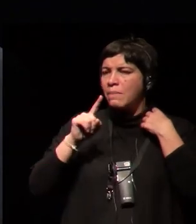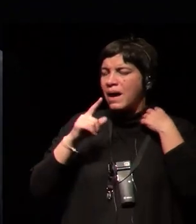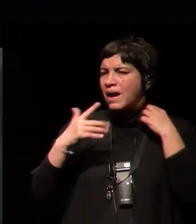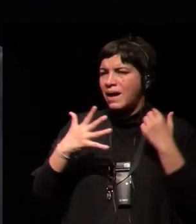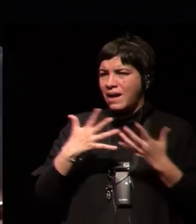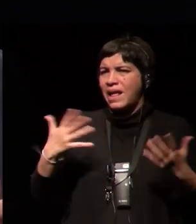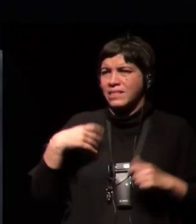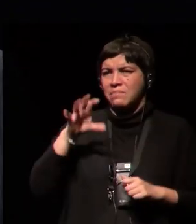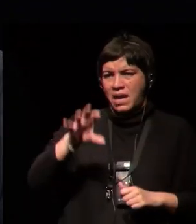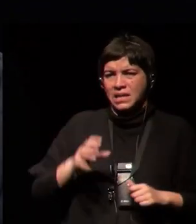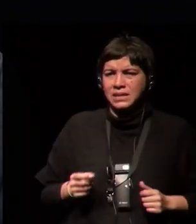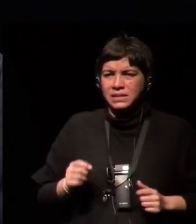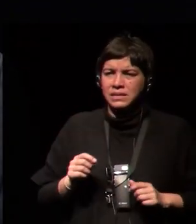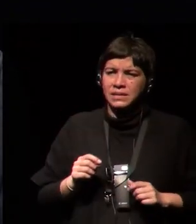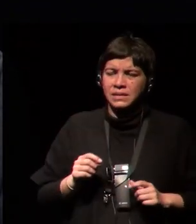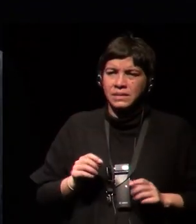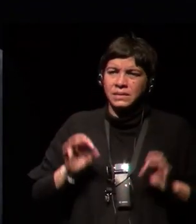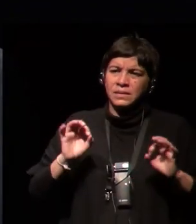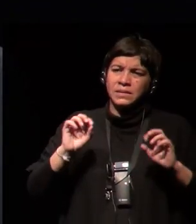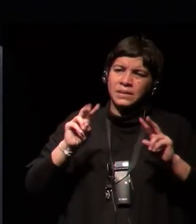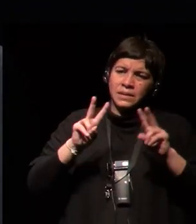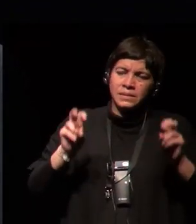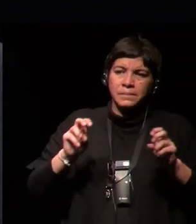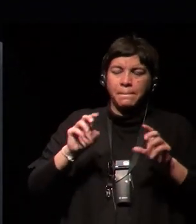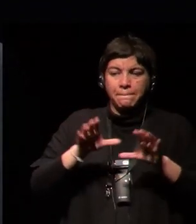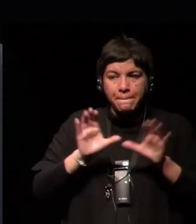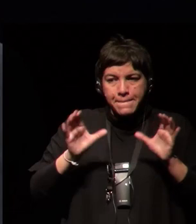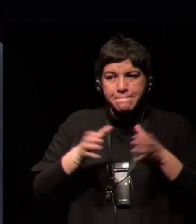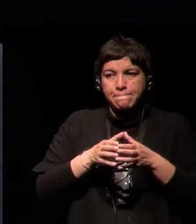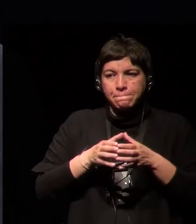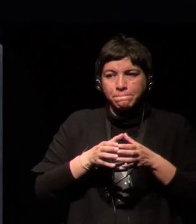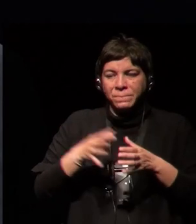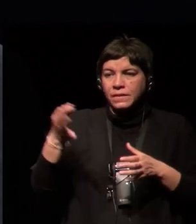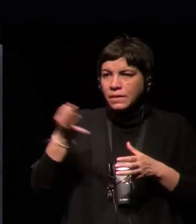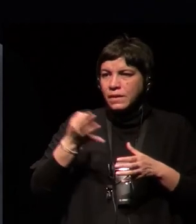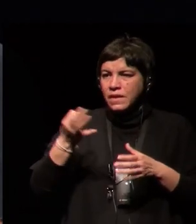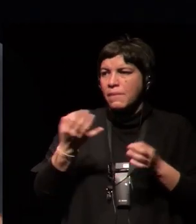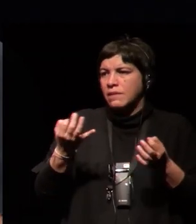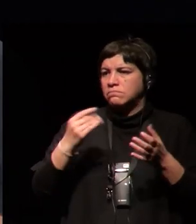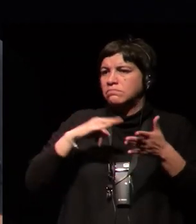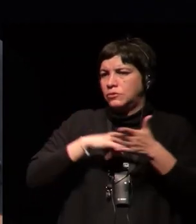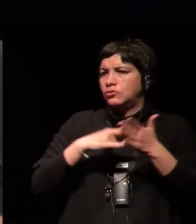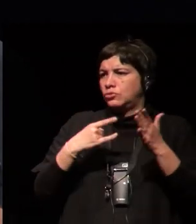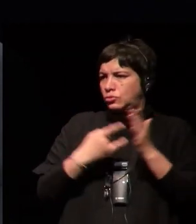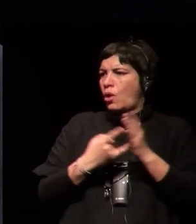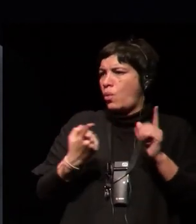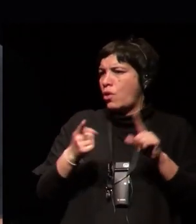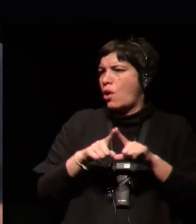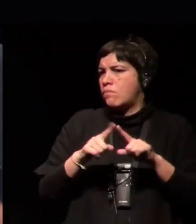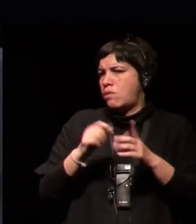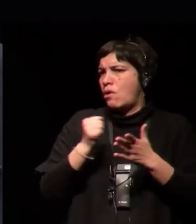problema comunitario, entonces también había que resolver una necesidad icónica. Y desde mi punto de vista